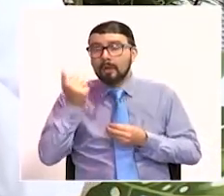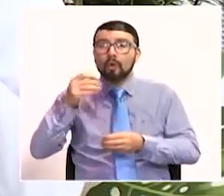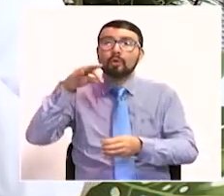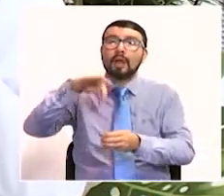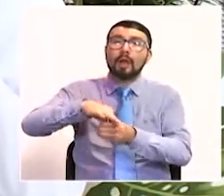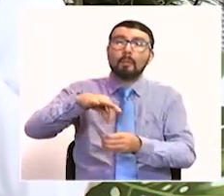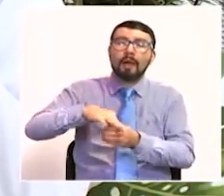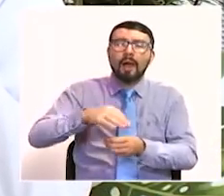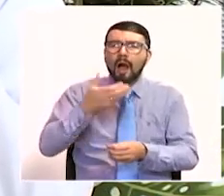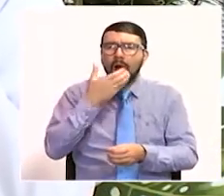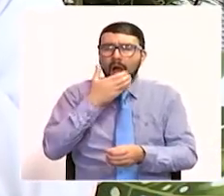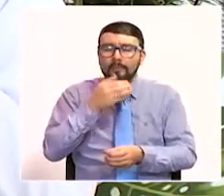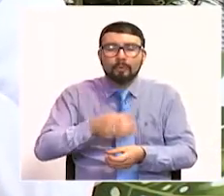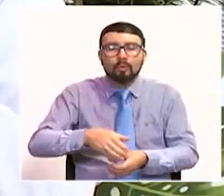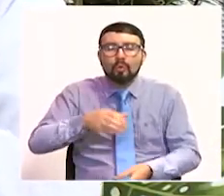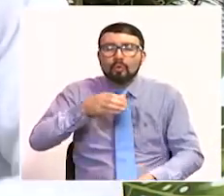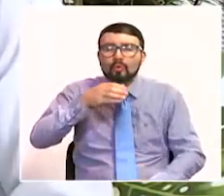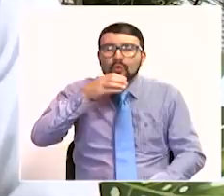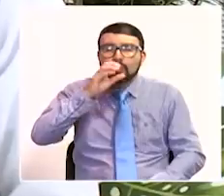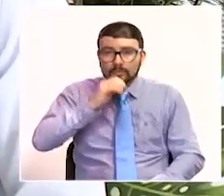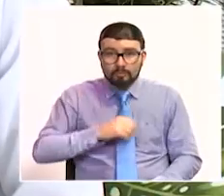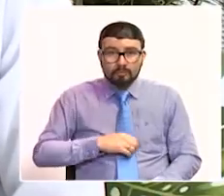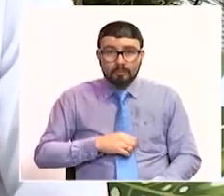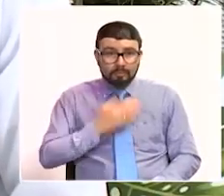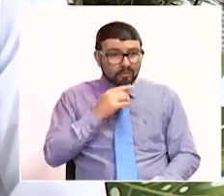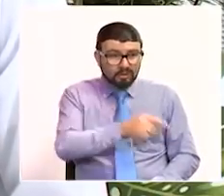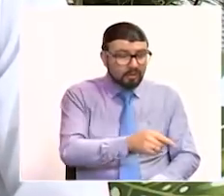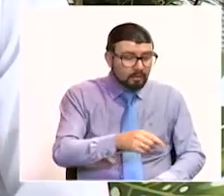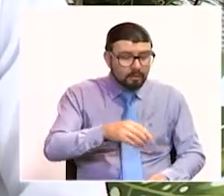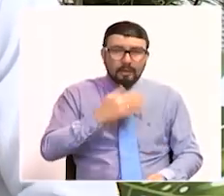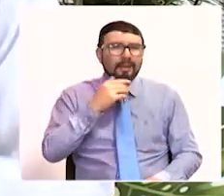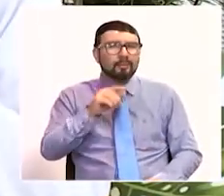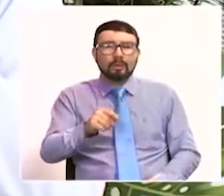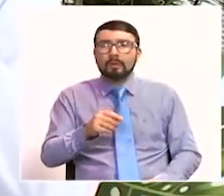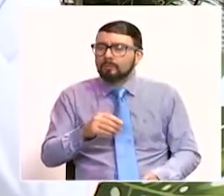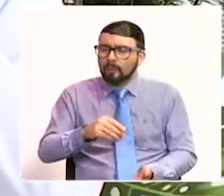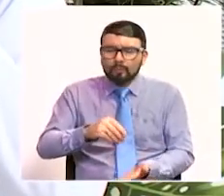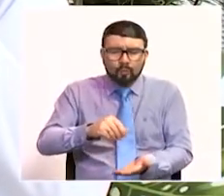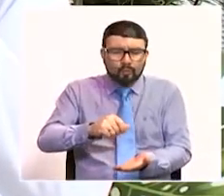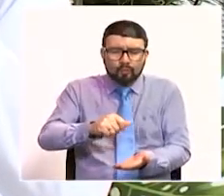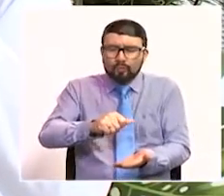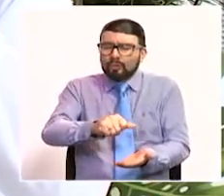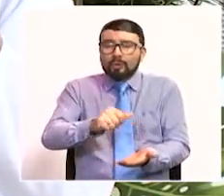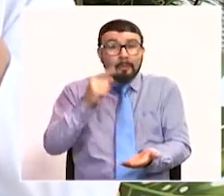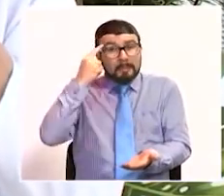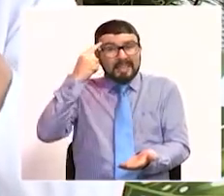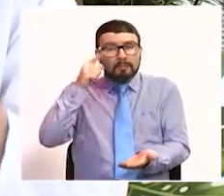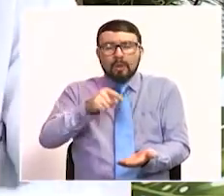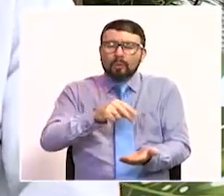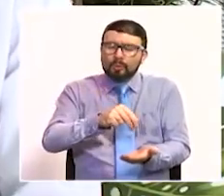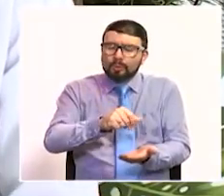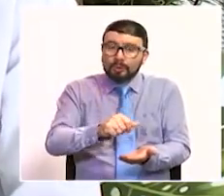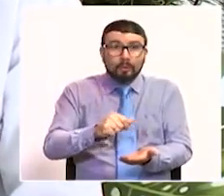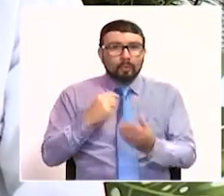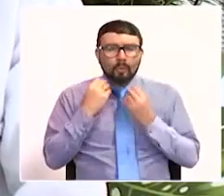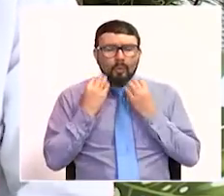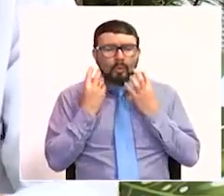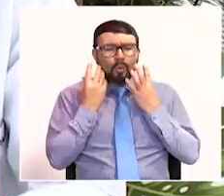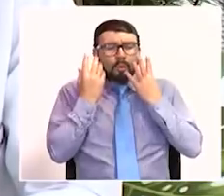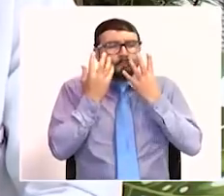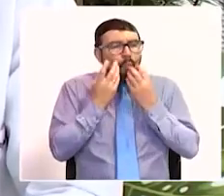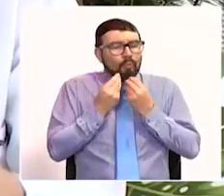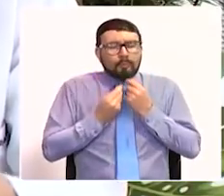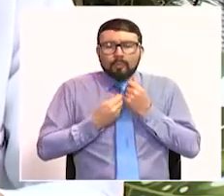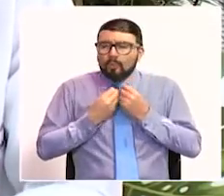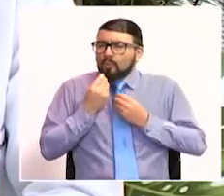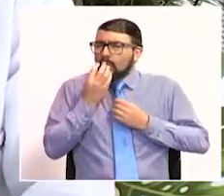porque para eso está nuestra saliva. Si ustedes piensan en un limón que lo están exprimiendo, de inmediato se estimulan esas glándulas, que para